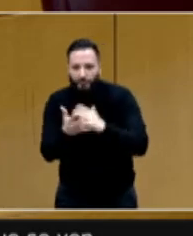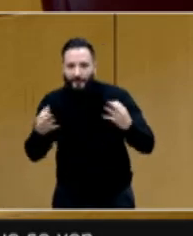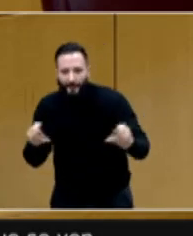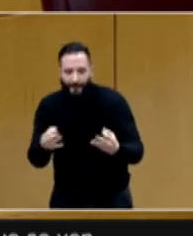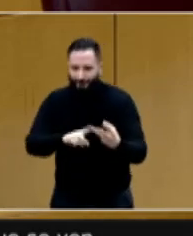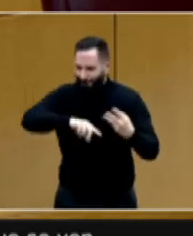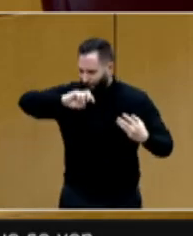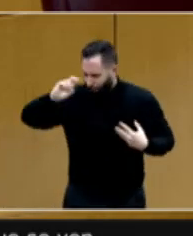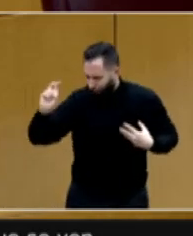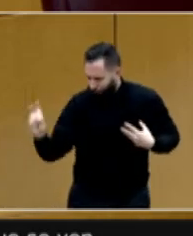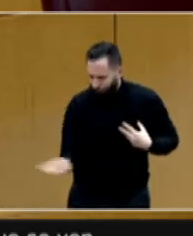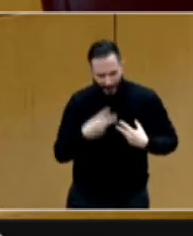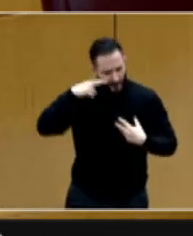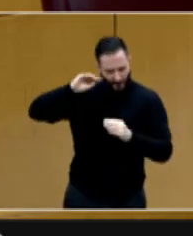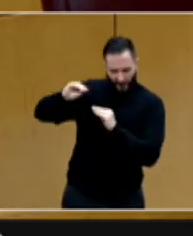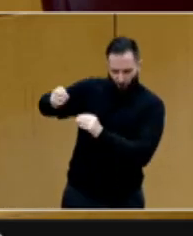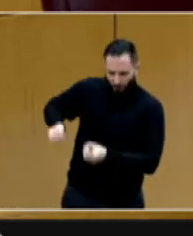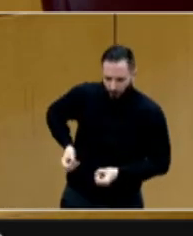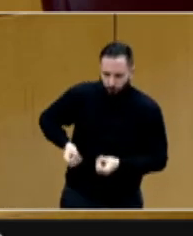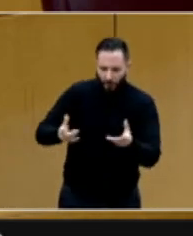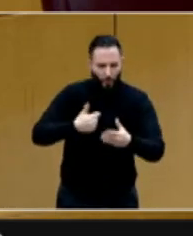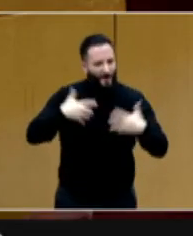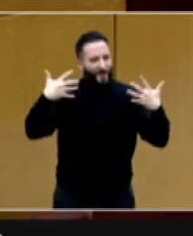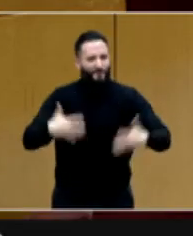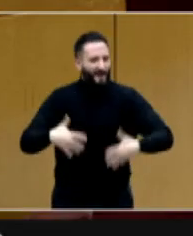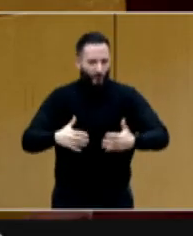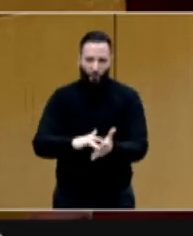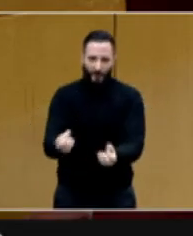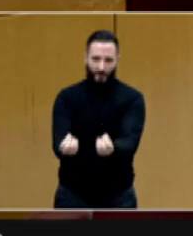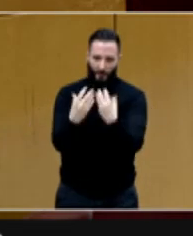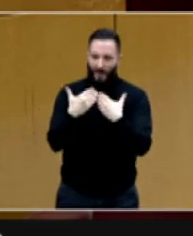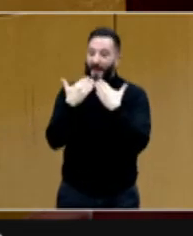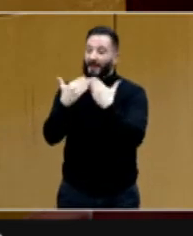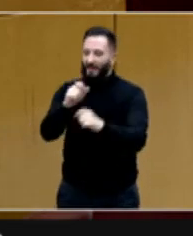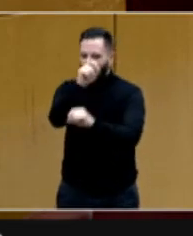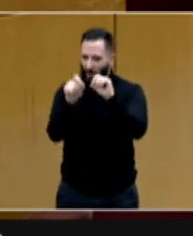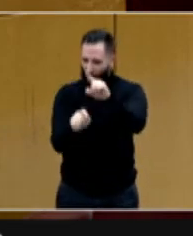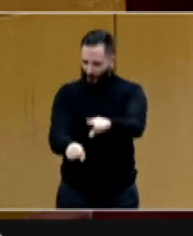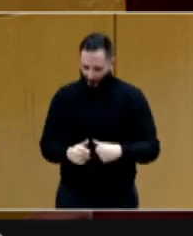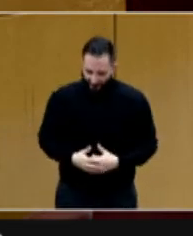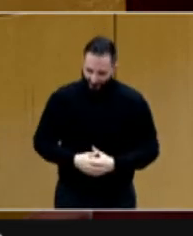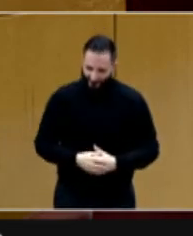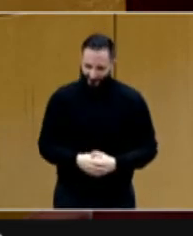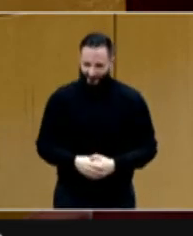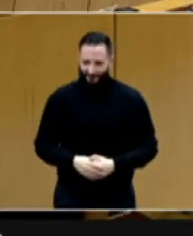o sea que me adhiero o que se dicen Gracias por la pregunta Emilio